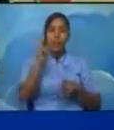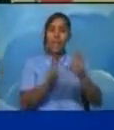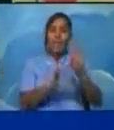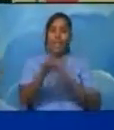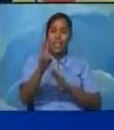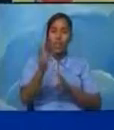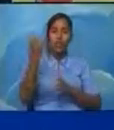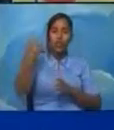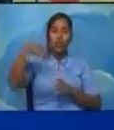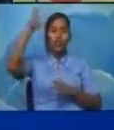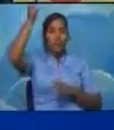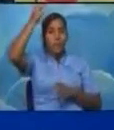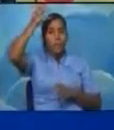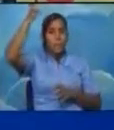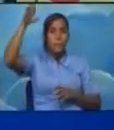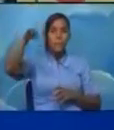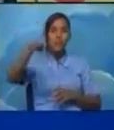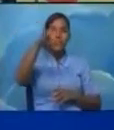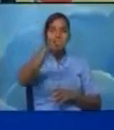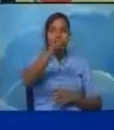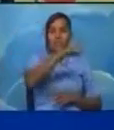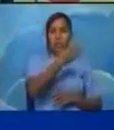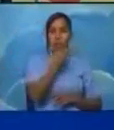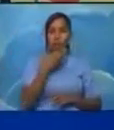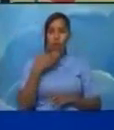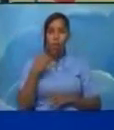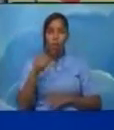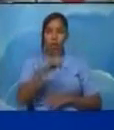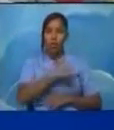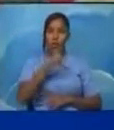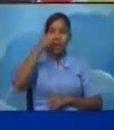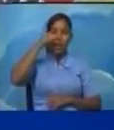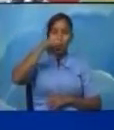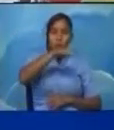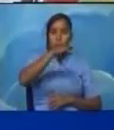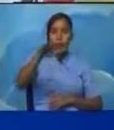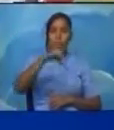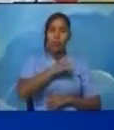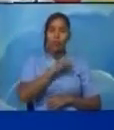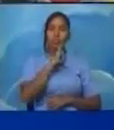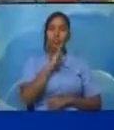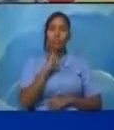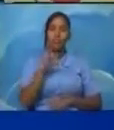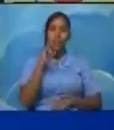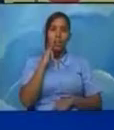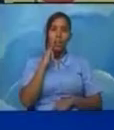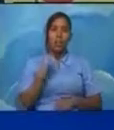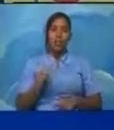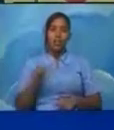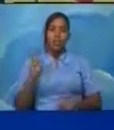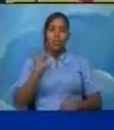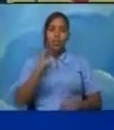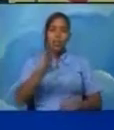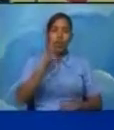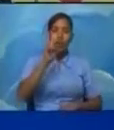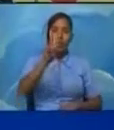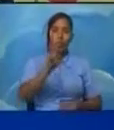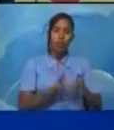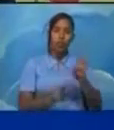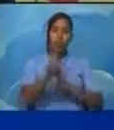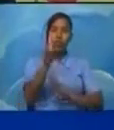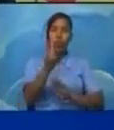12 príncipes, lo mejor de lo mejor del pueblo de Israel, mandaron los